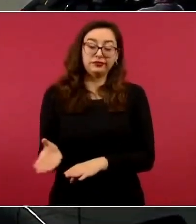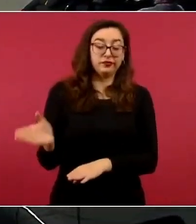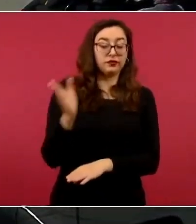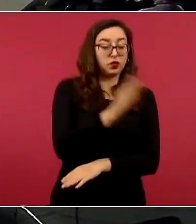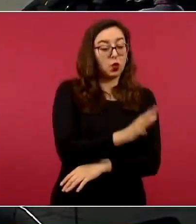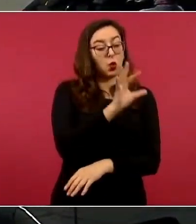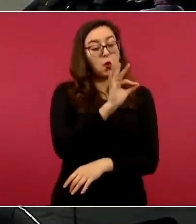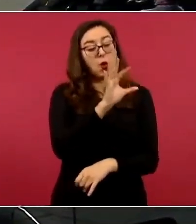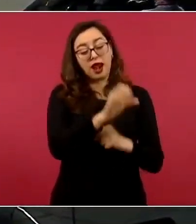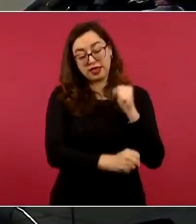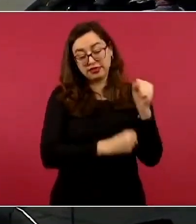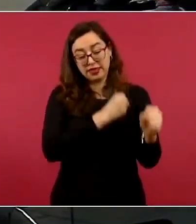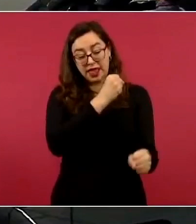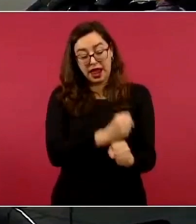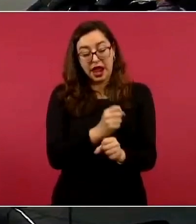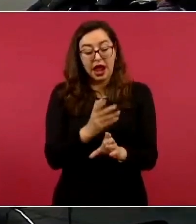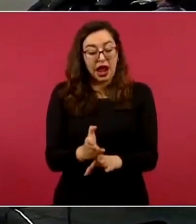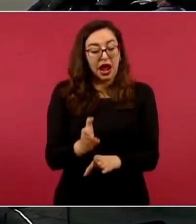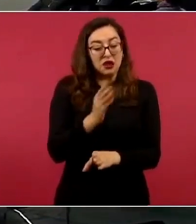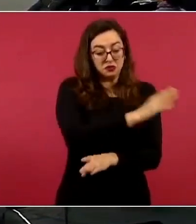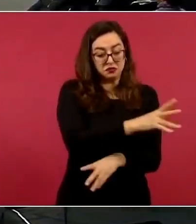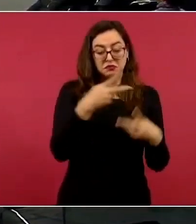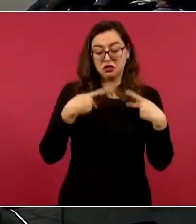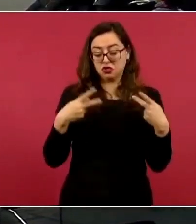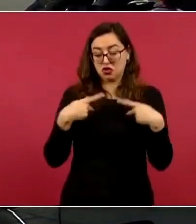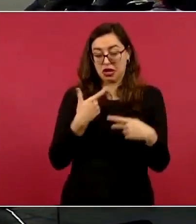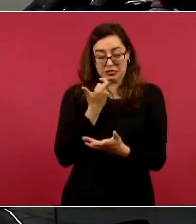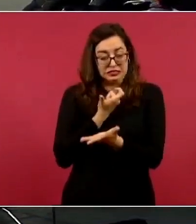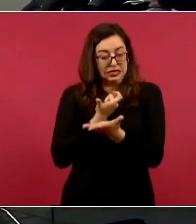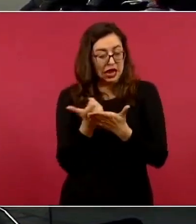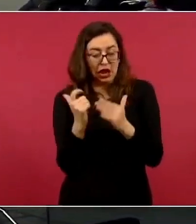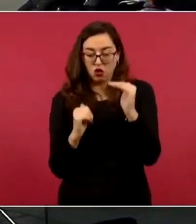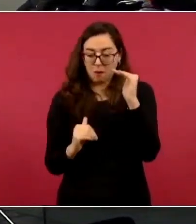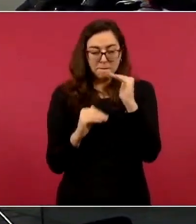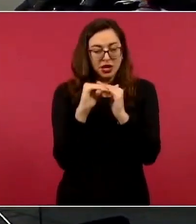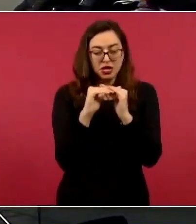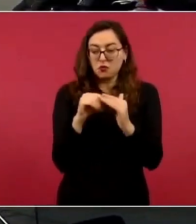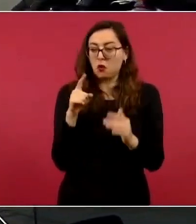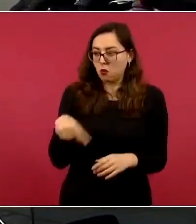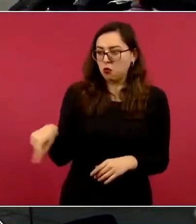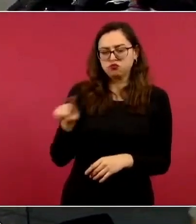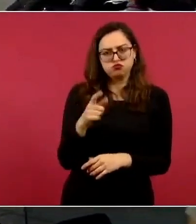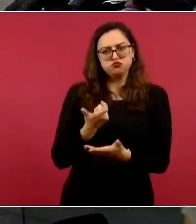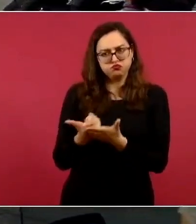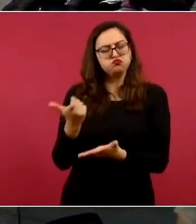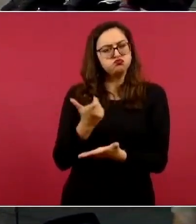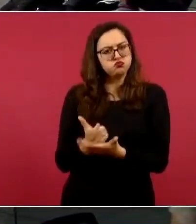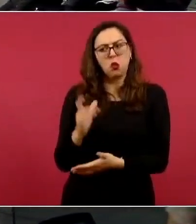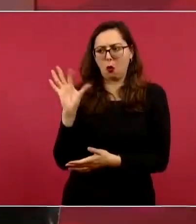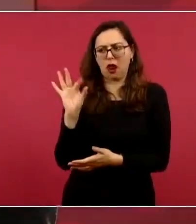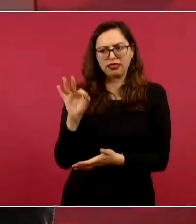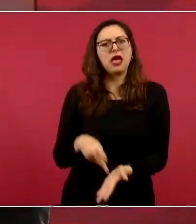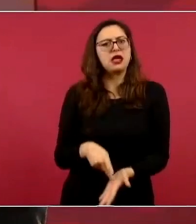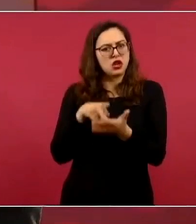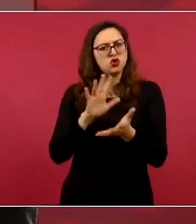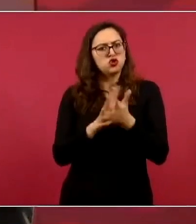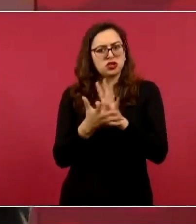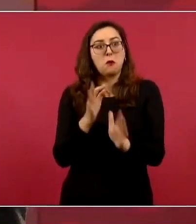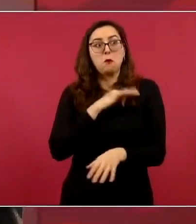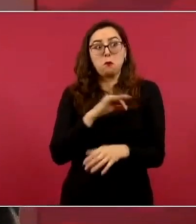salario mínimo alcanzaba para comprar 50 kilos de tortilla. Y cuando nosotros llegamos,